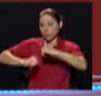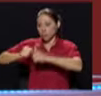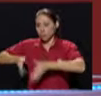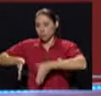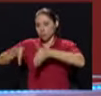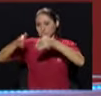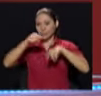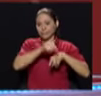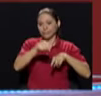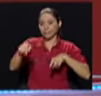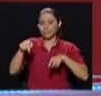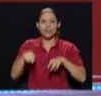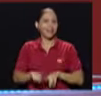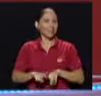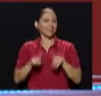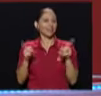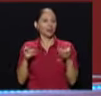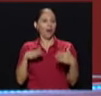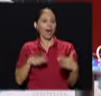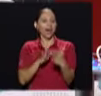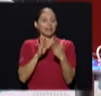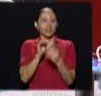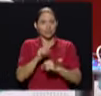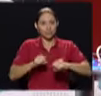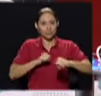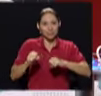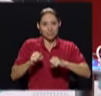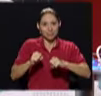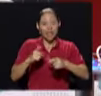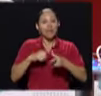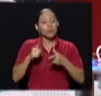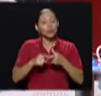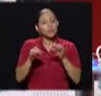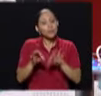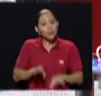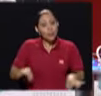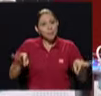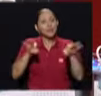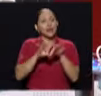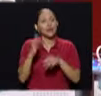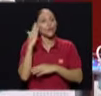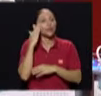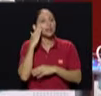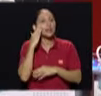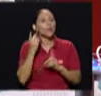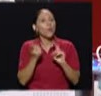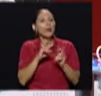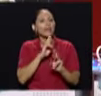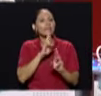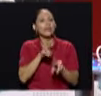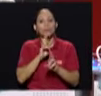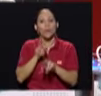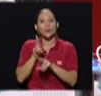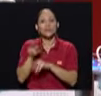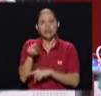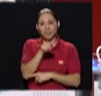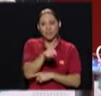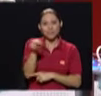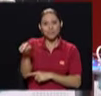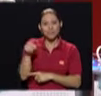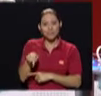la PAC, porque son sistemas estructurales completamente distintos en la mayoría de los casos. Entonces, es fundamental conocer la respuesta, sobre todo de